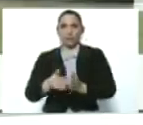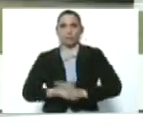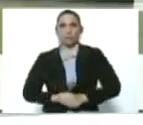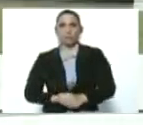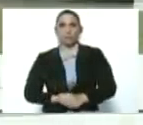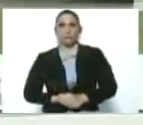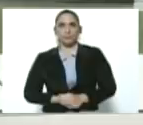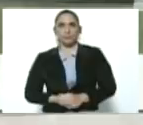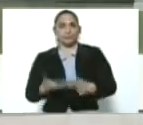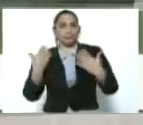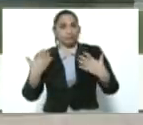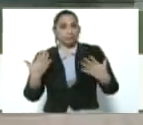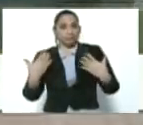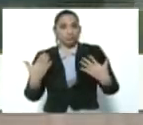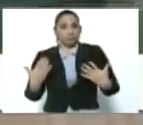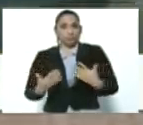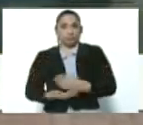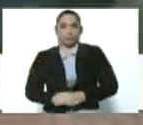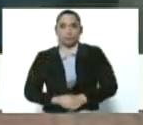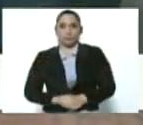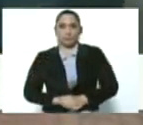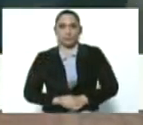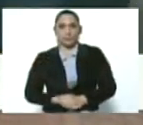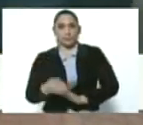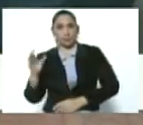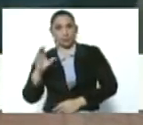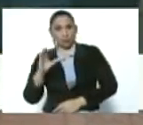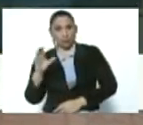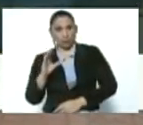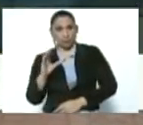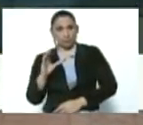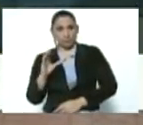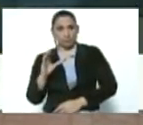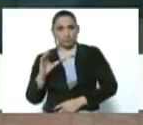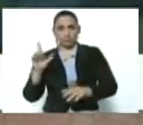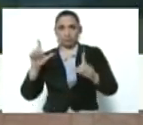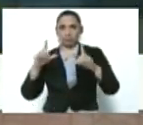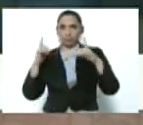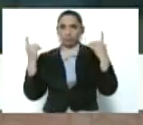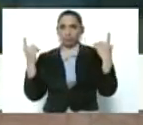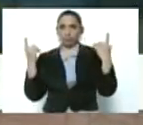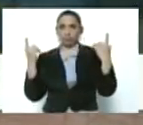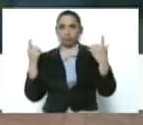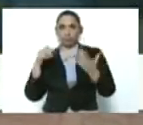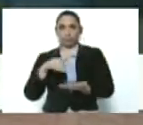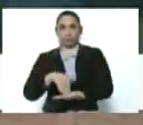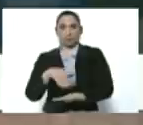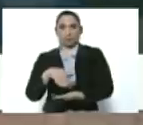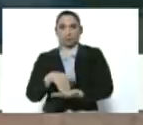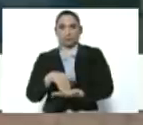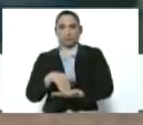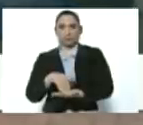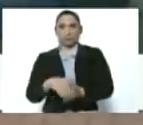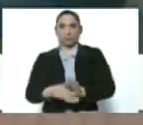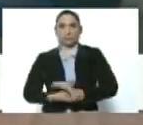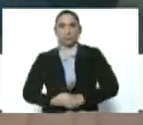acelerar caracas la guaira y miranda